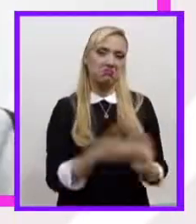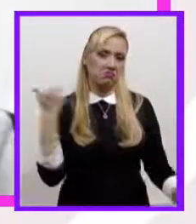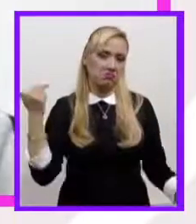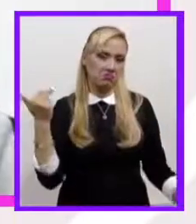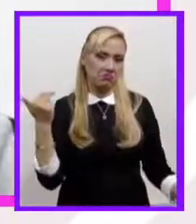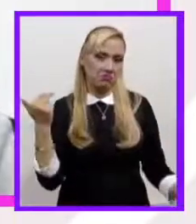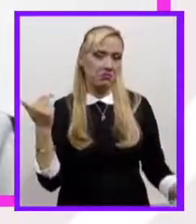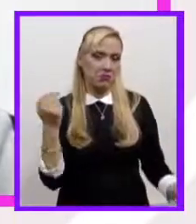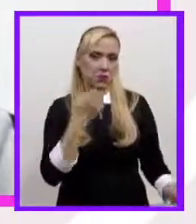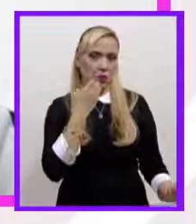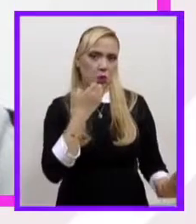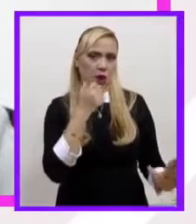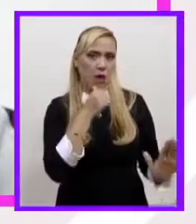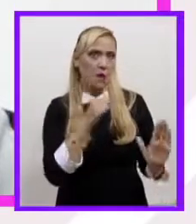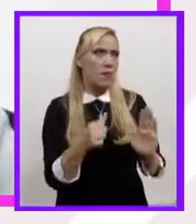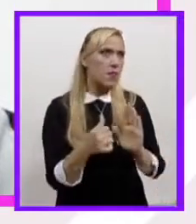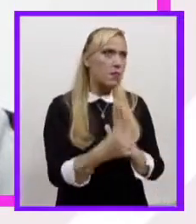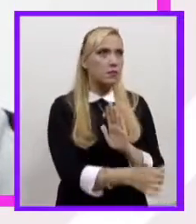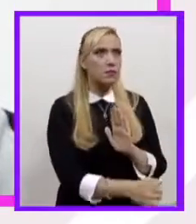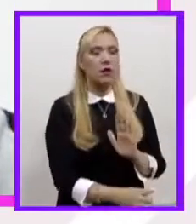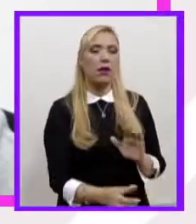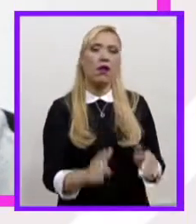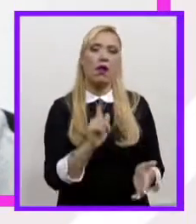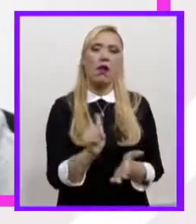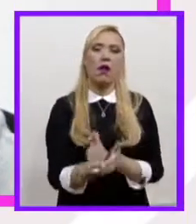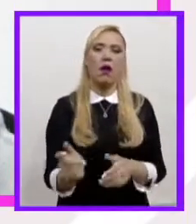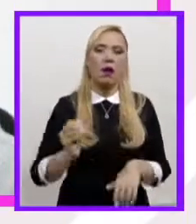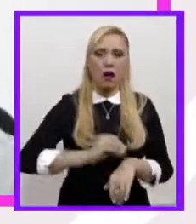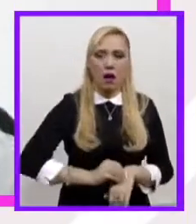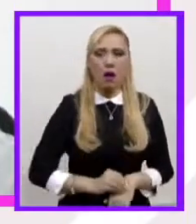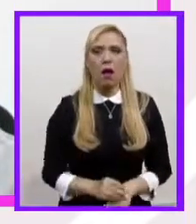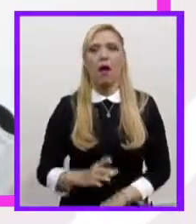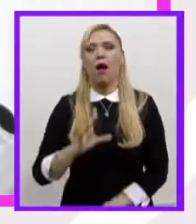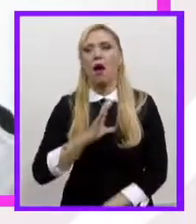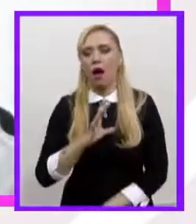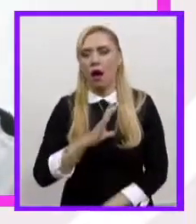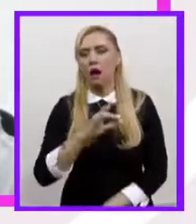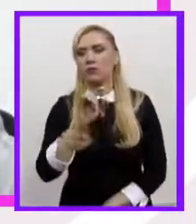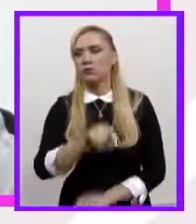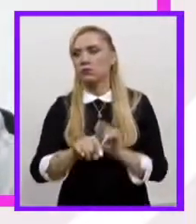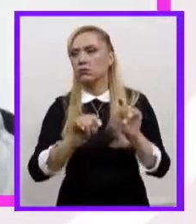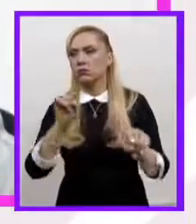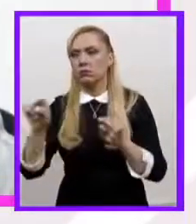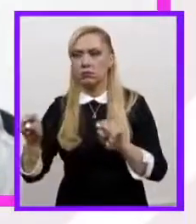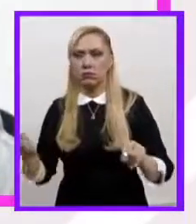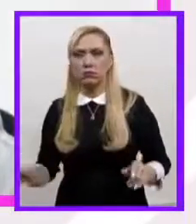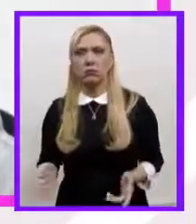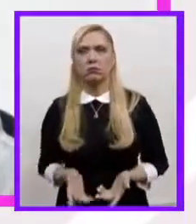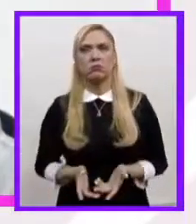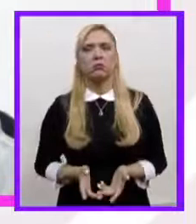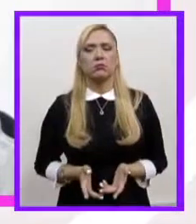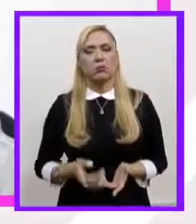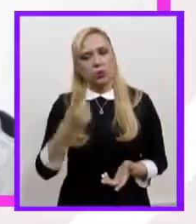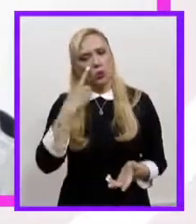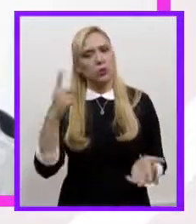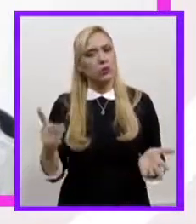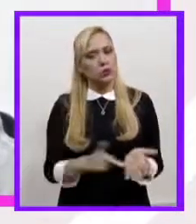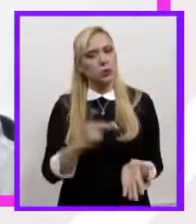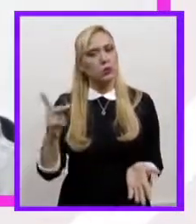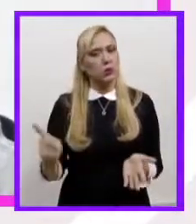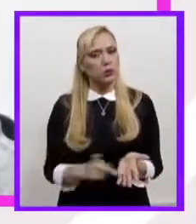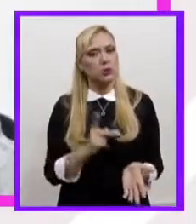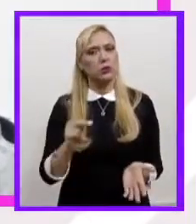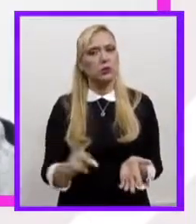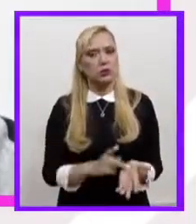buscando que se implemente en la ley. Hay actores sociales que de manera recurrente cometen actos